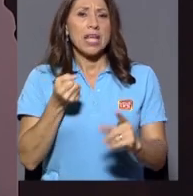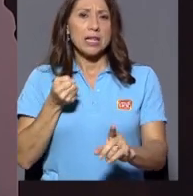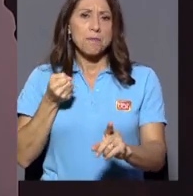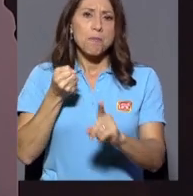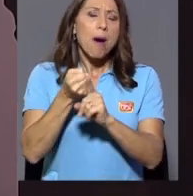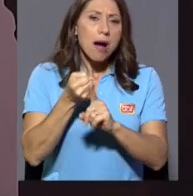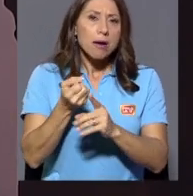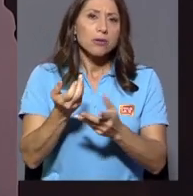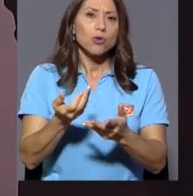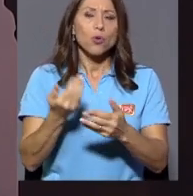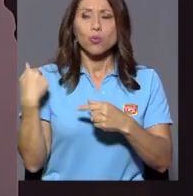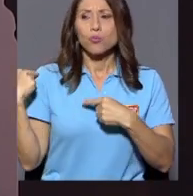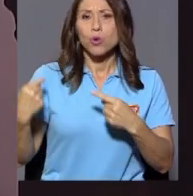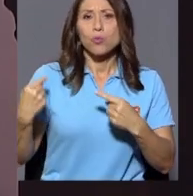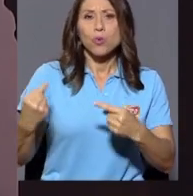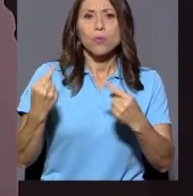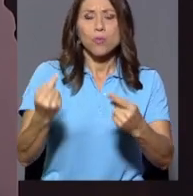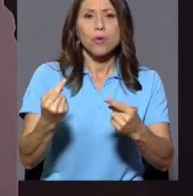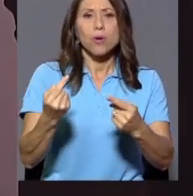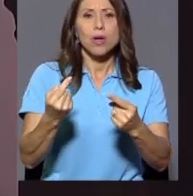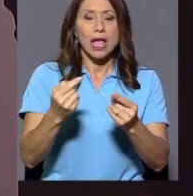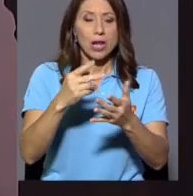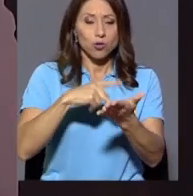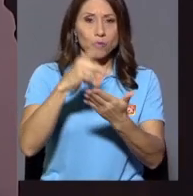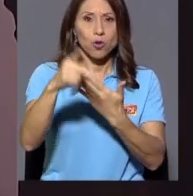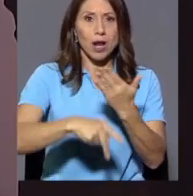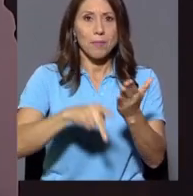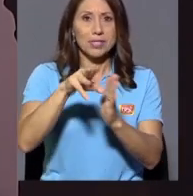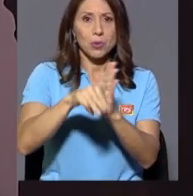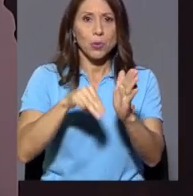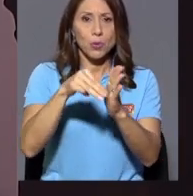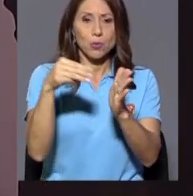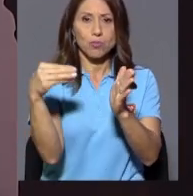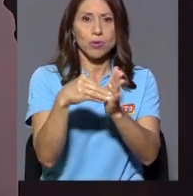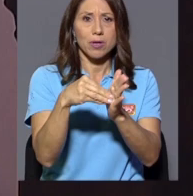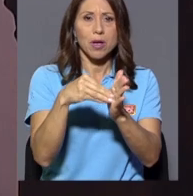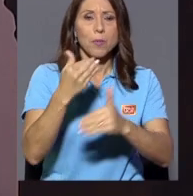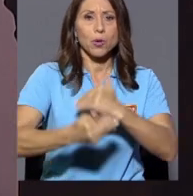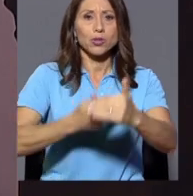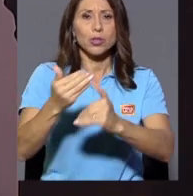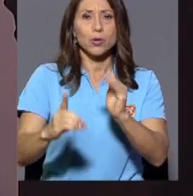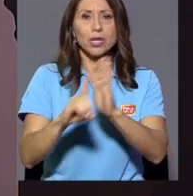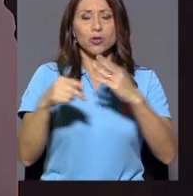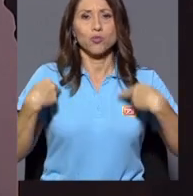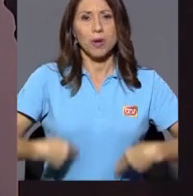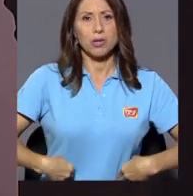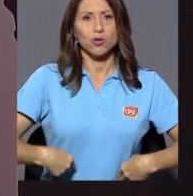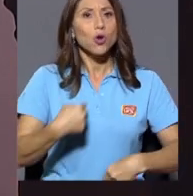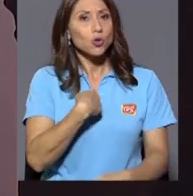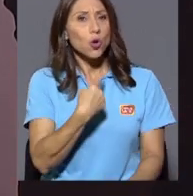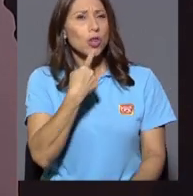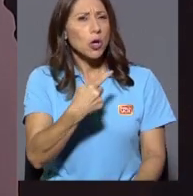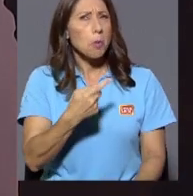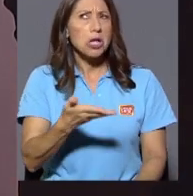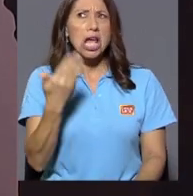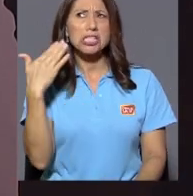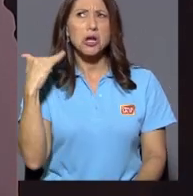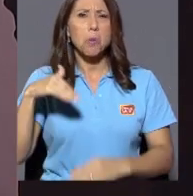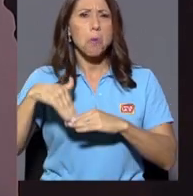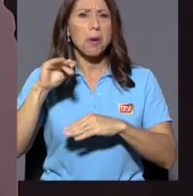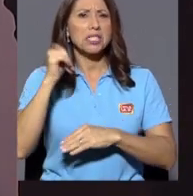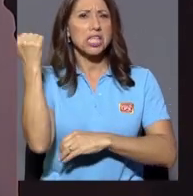impacto que podría tener lo que ha venido teniendo en el currículo en estos procesos de educación en derechos humanos lo digo porque hace más o menos una semana